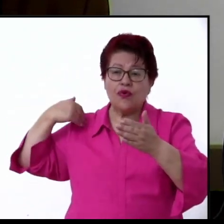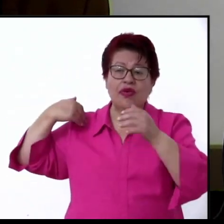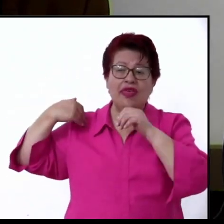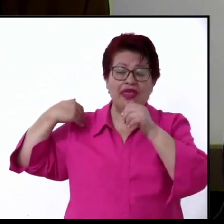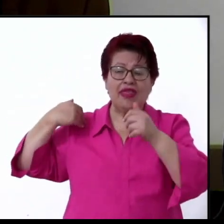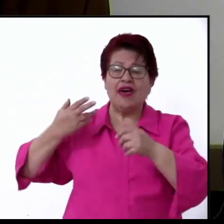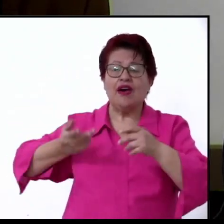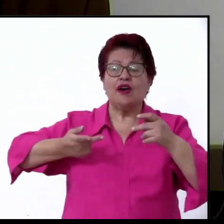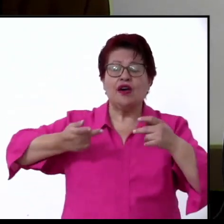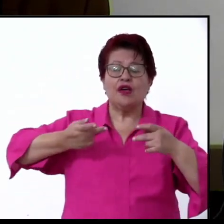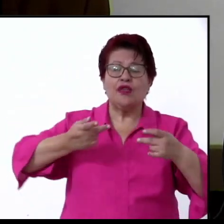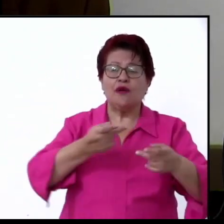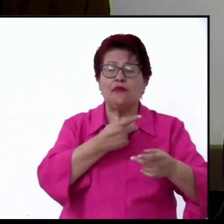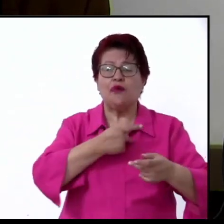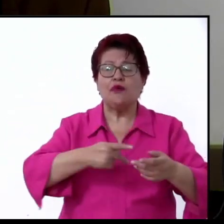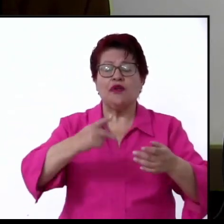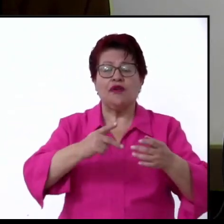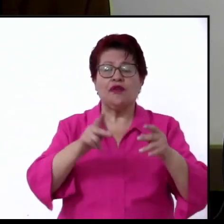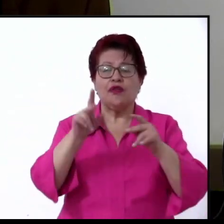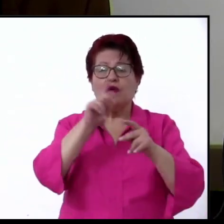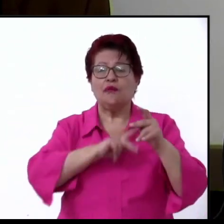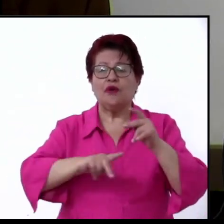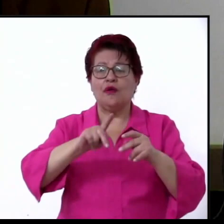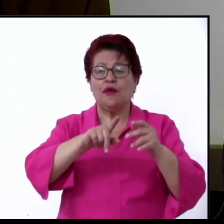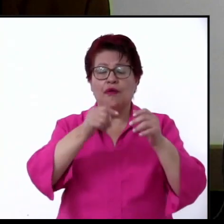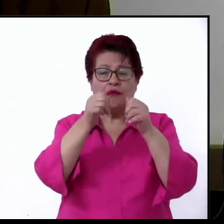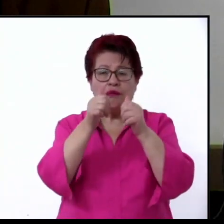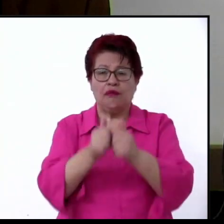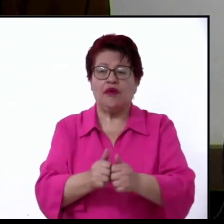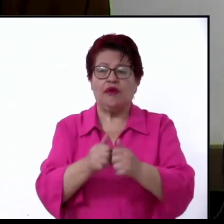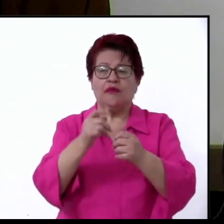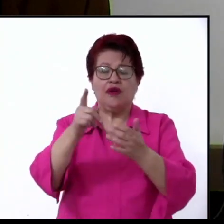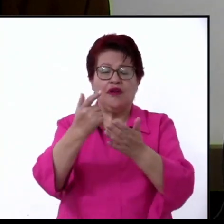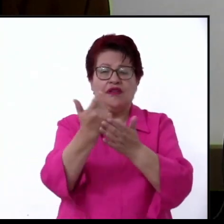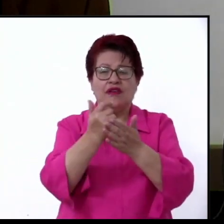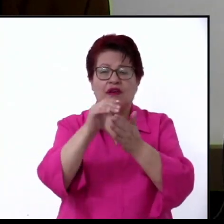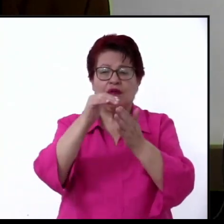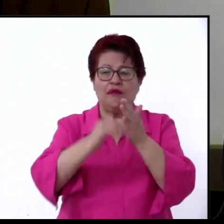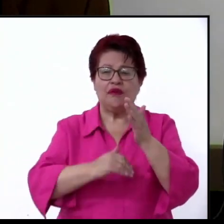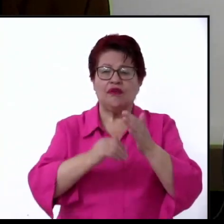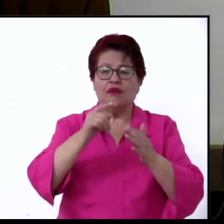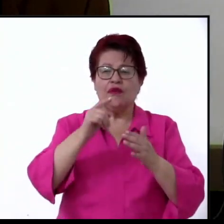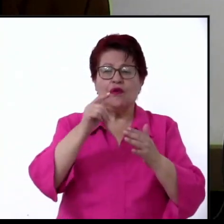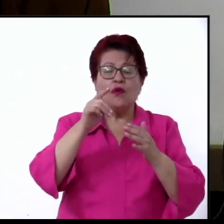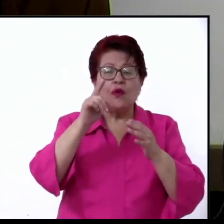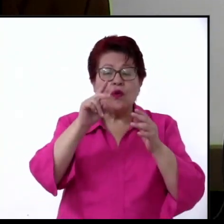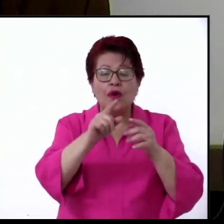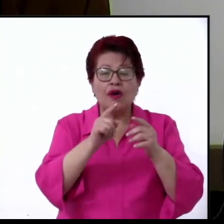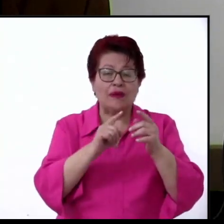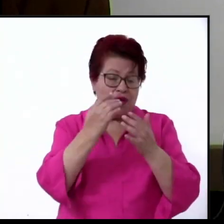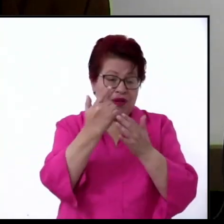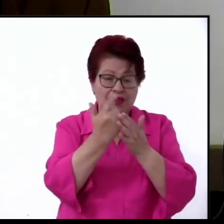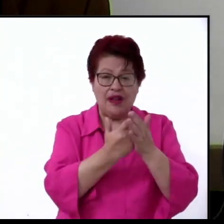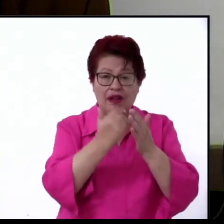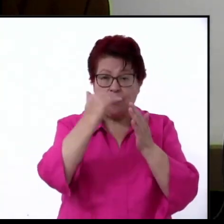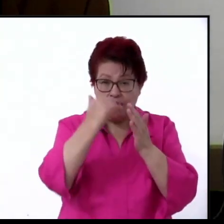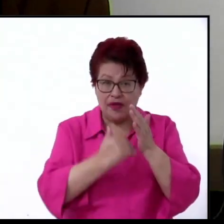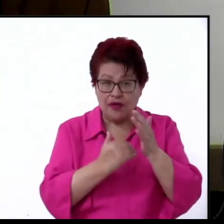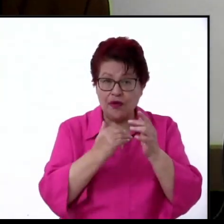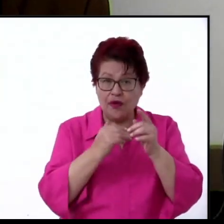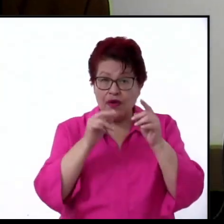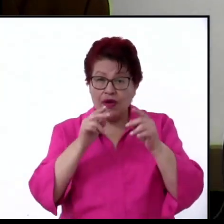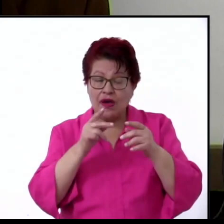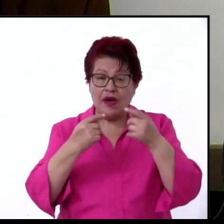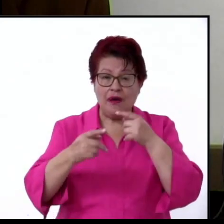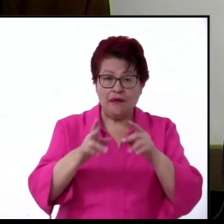una población de manera permanente, y el salario mínimo era uno de los temas centrales. Bien